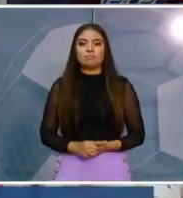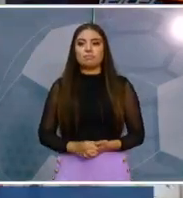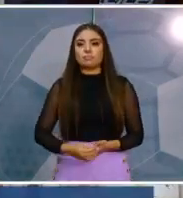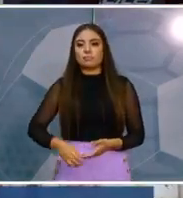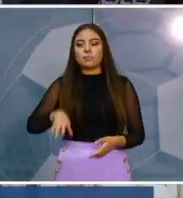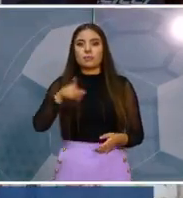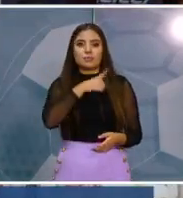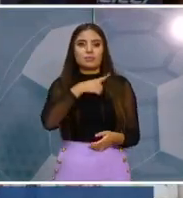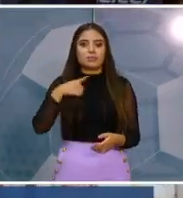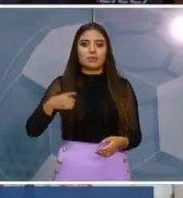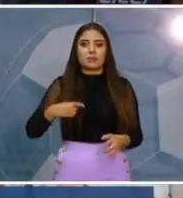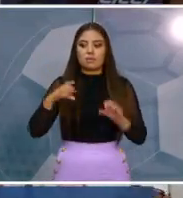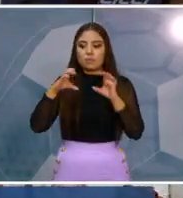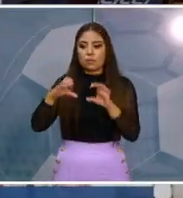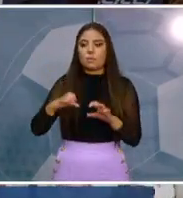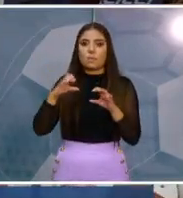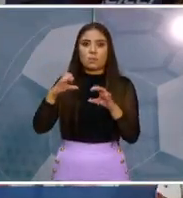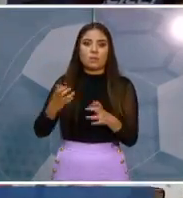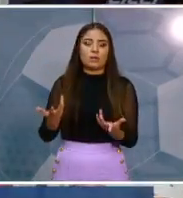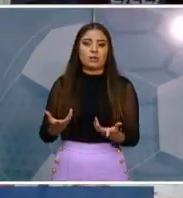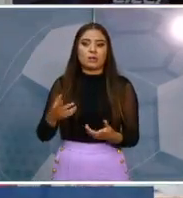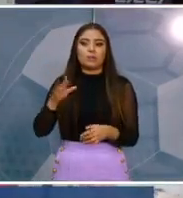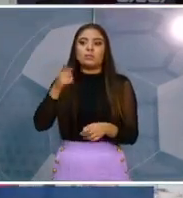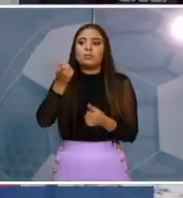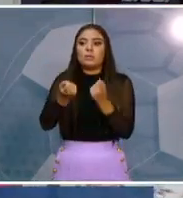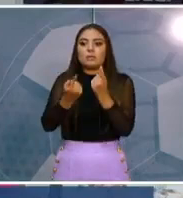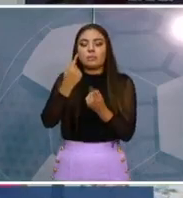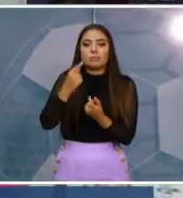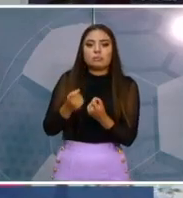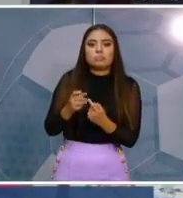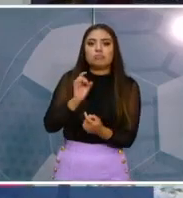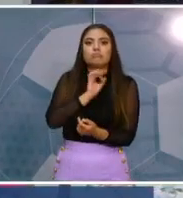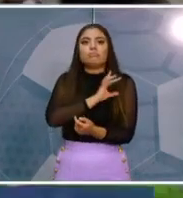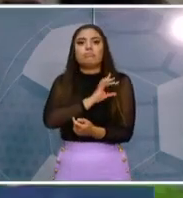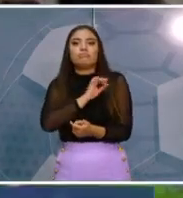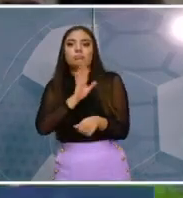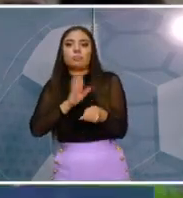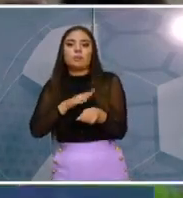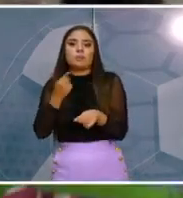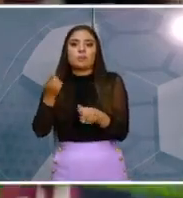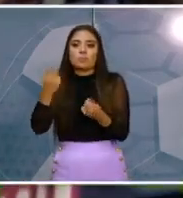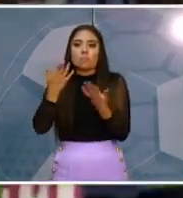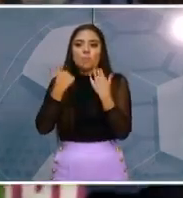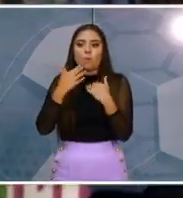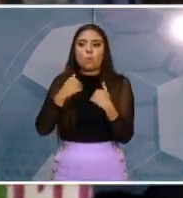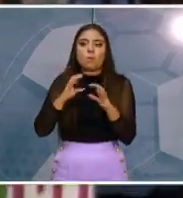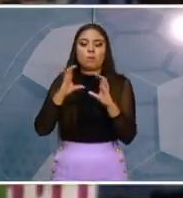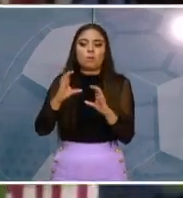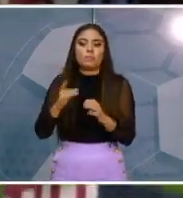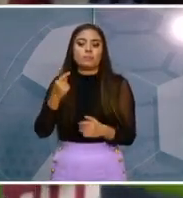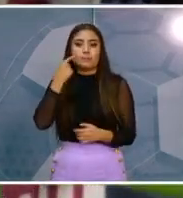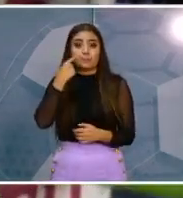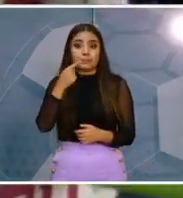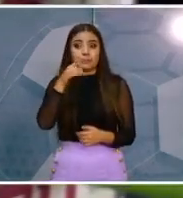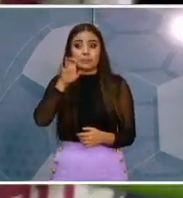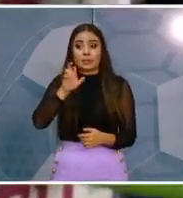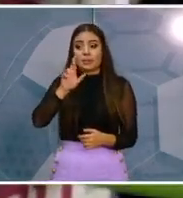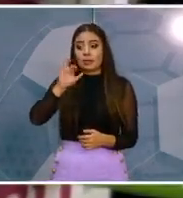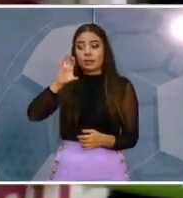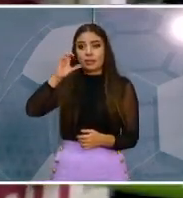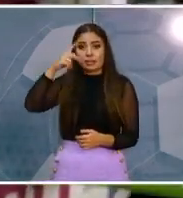pues temen ir a las comunidades por la excesiva inseguridad que se vive. Pues Eric era, aparte de compañero, era un